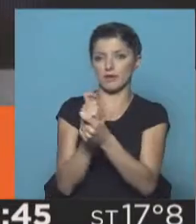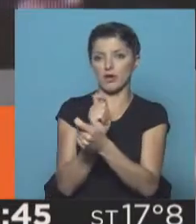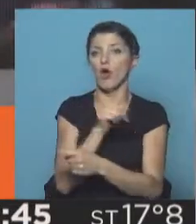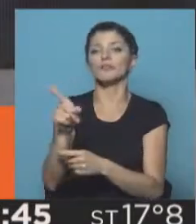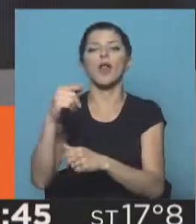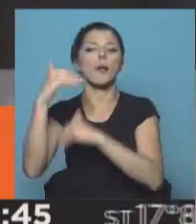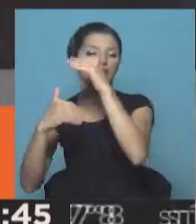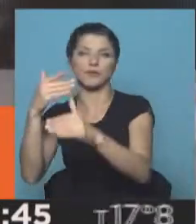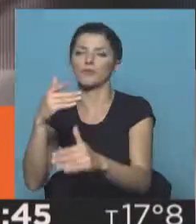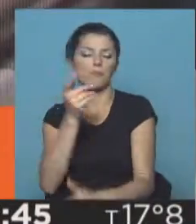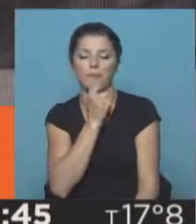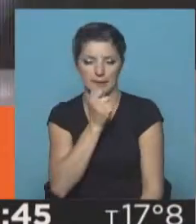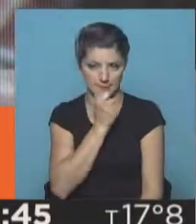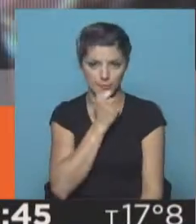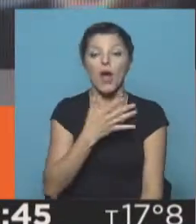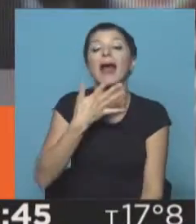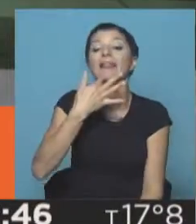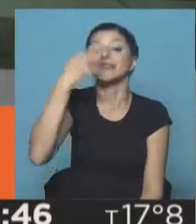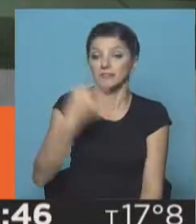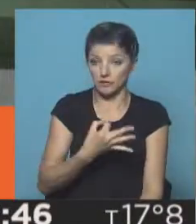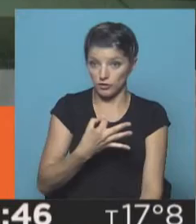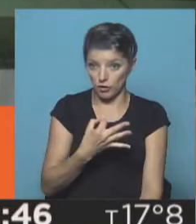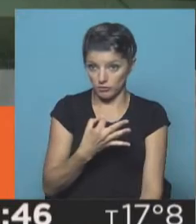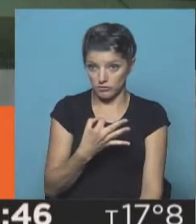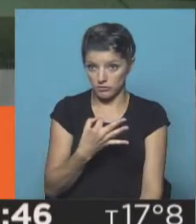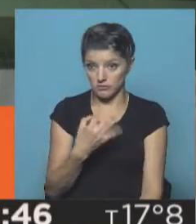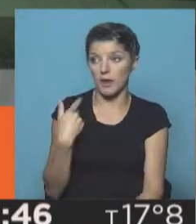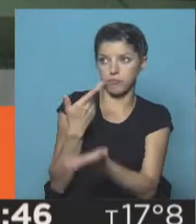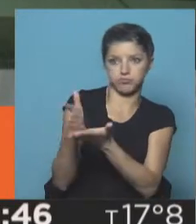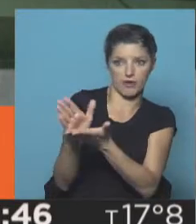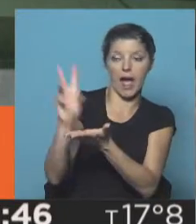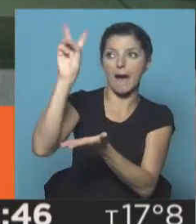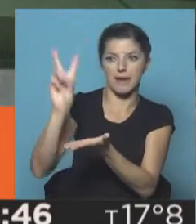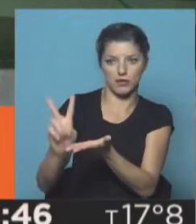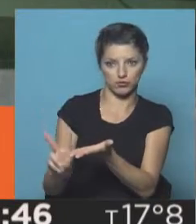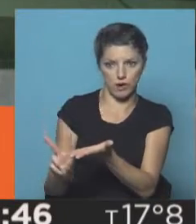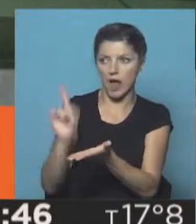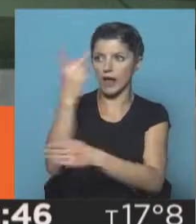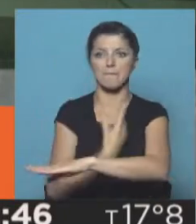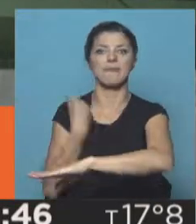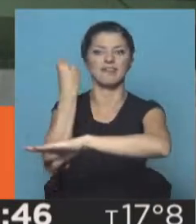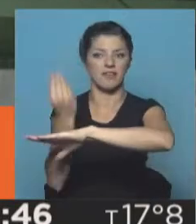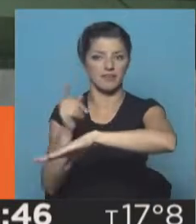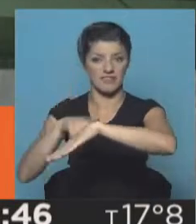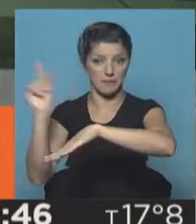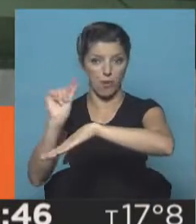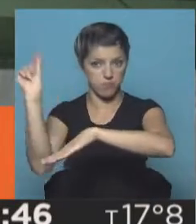Por ejemplo, la decisión de excluir y no permitir que Venezuela sea cabeza del Mercosur pro tempore por el no cumplimiento de